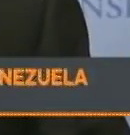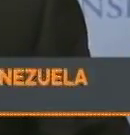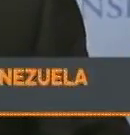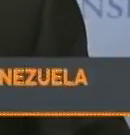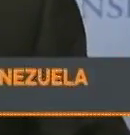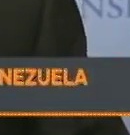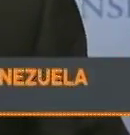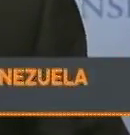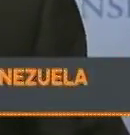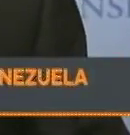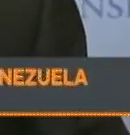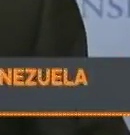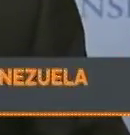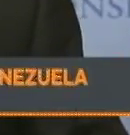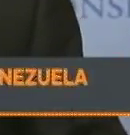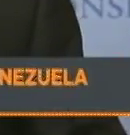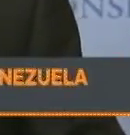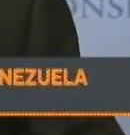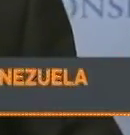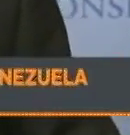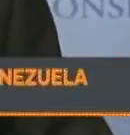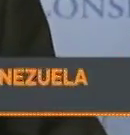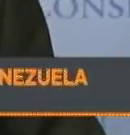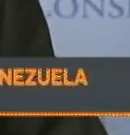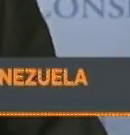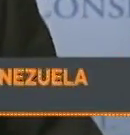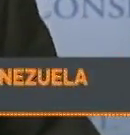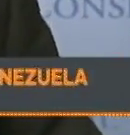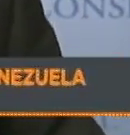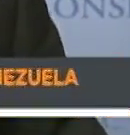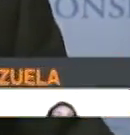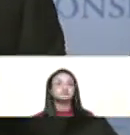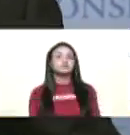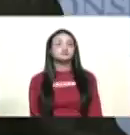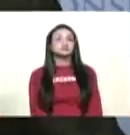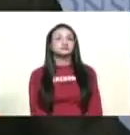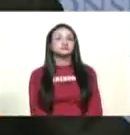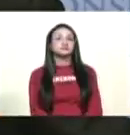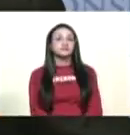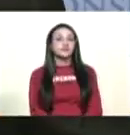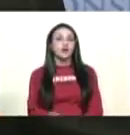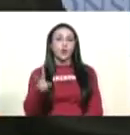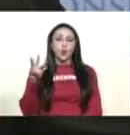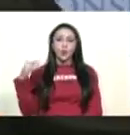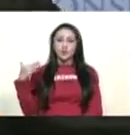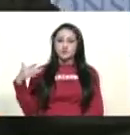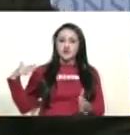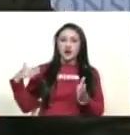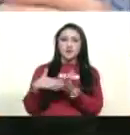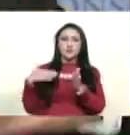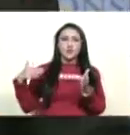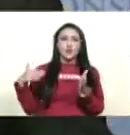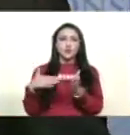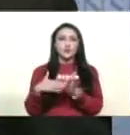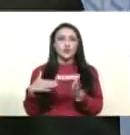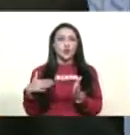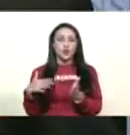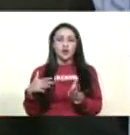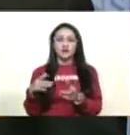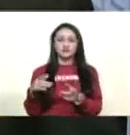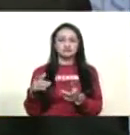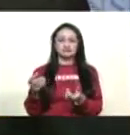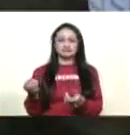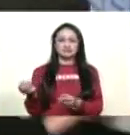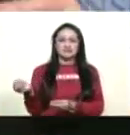con fuerza en la defensa de nuestra patria y de nuestro pueblo en el campo que sea. Y estas últimas sanciones solo son unas pretendidas sanciones